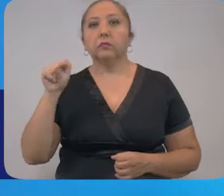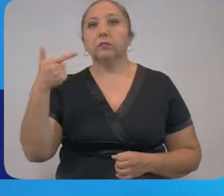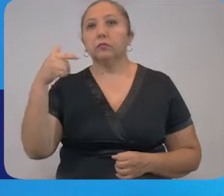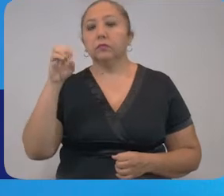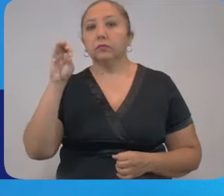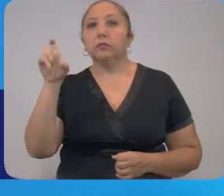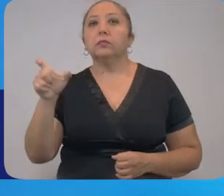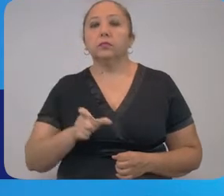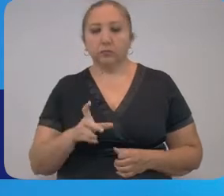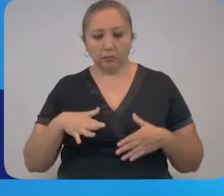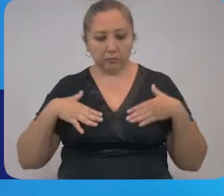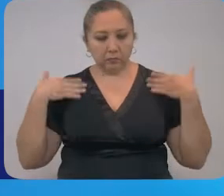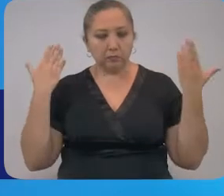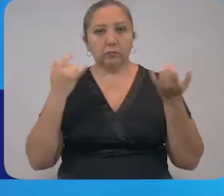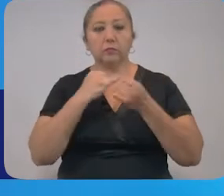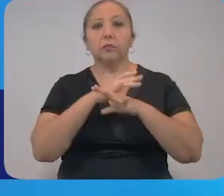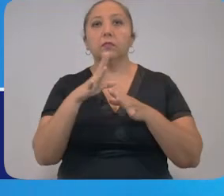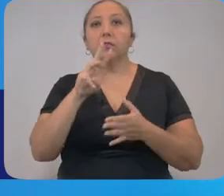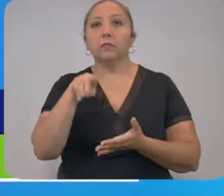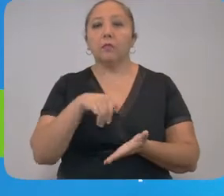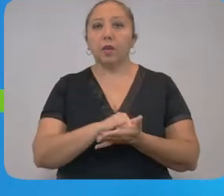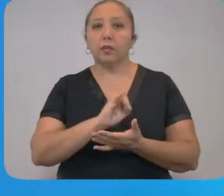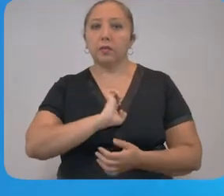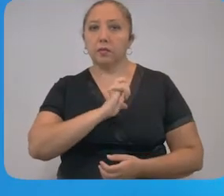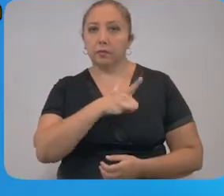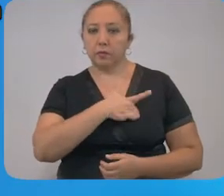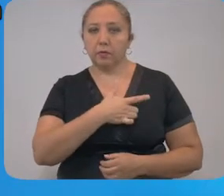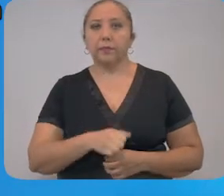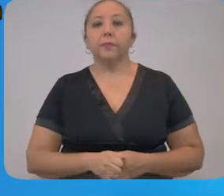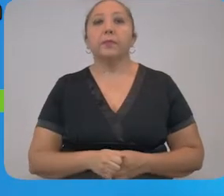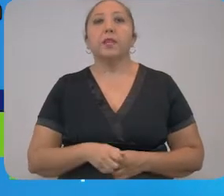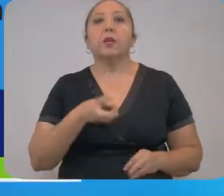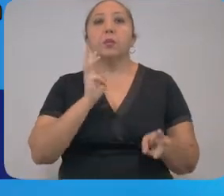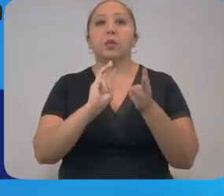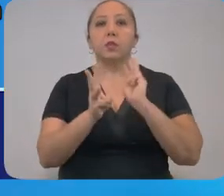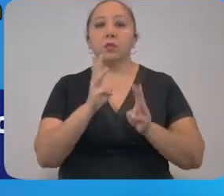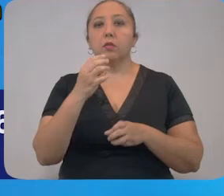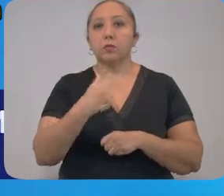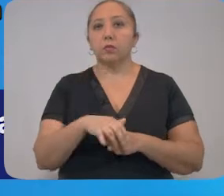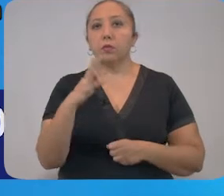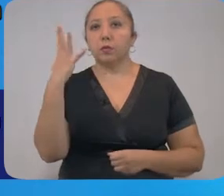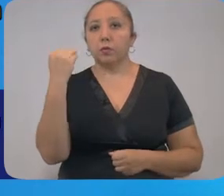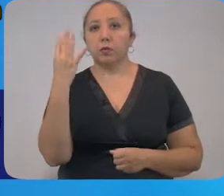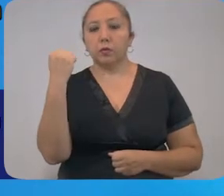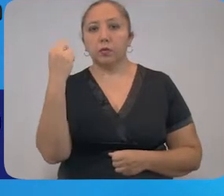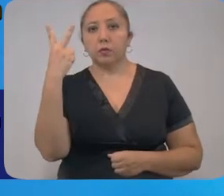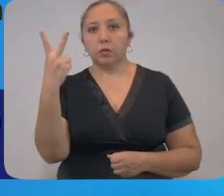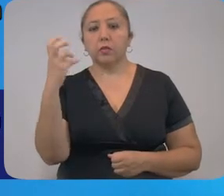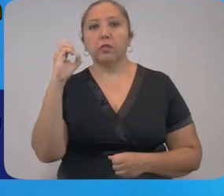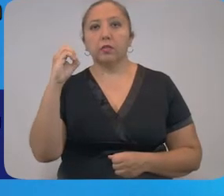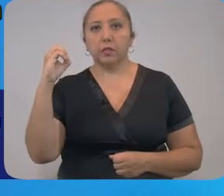coronavirus.yucatan.gob.mx también ofrece información en maya y en español. El chat de WhatsApp en el número